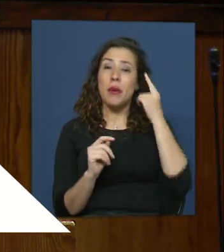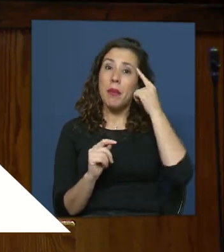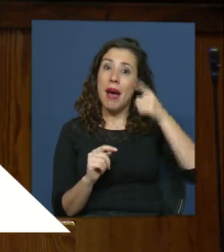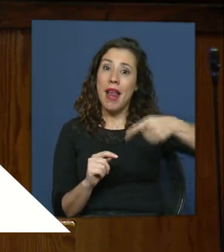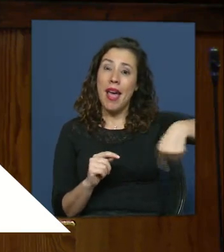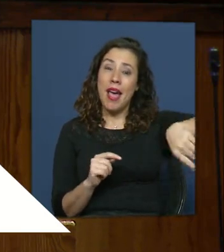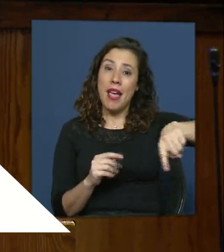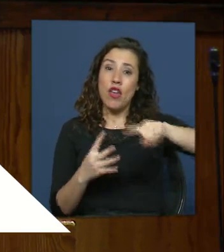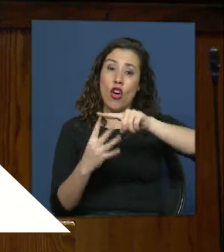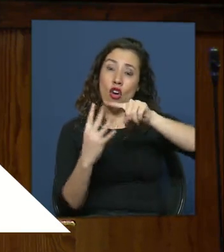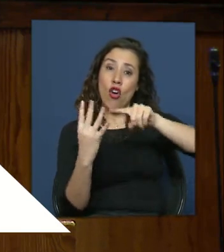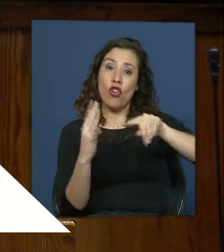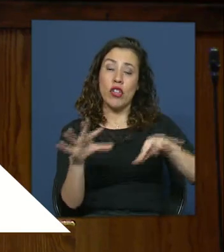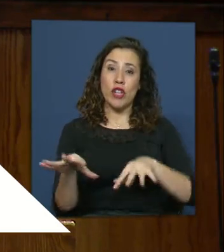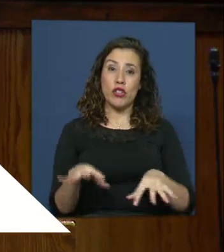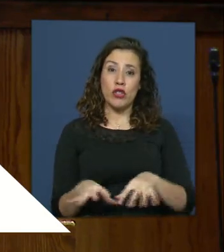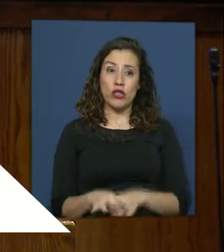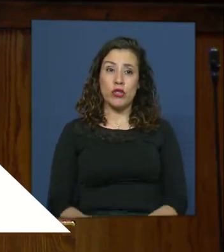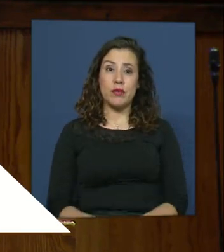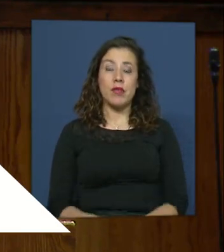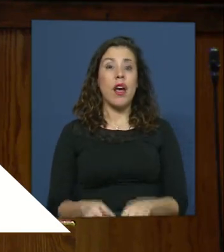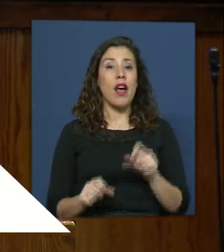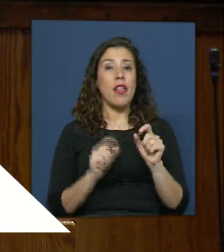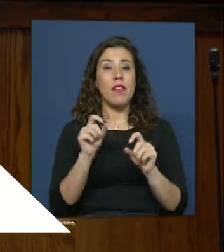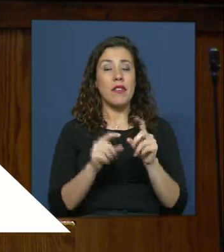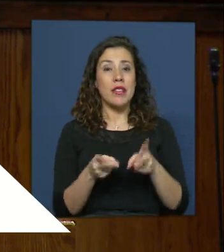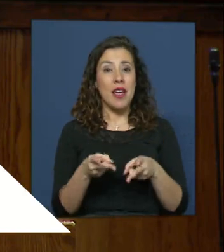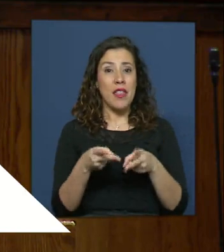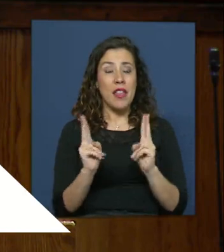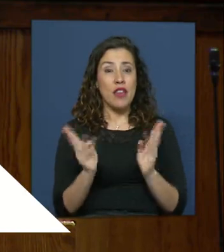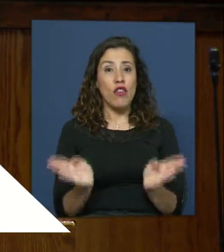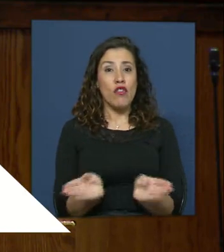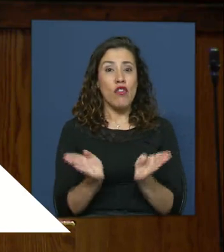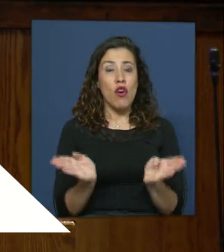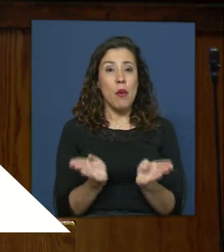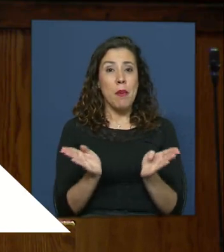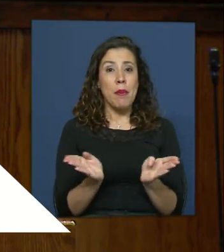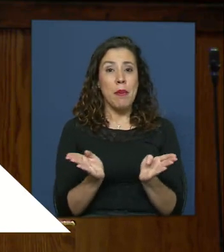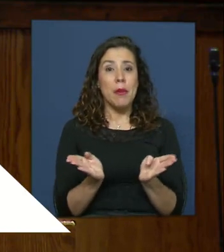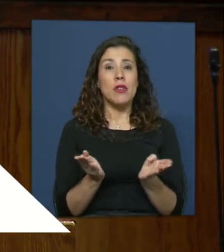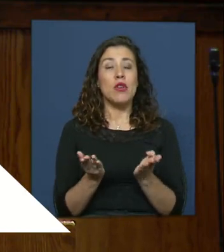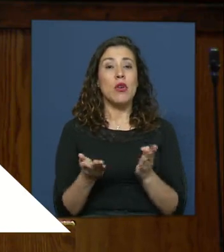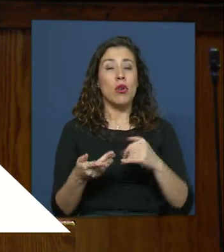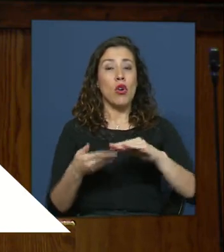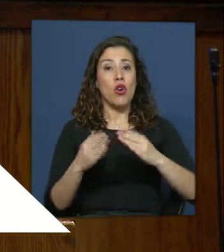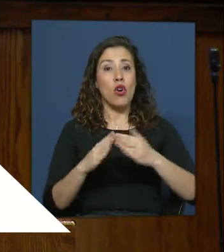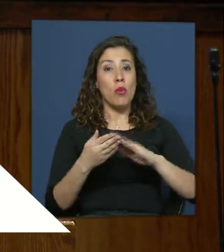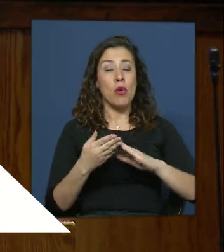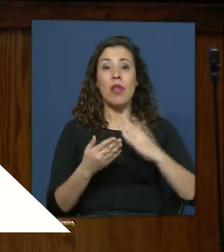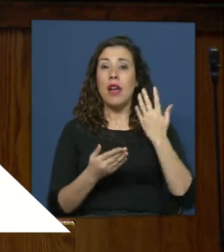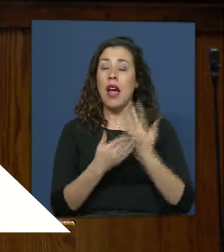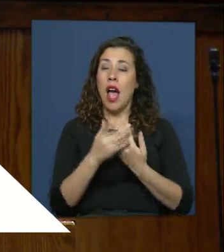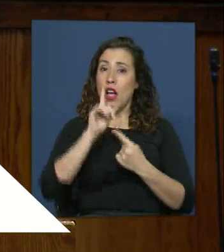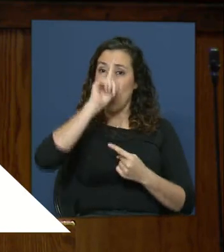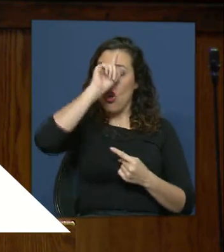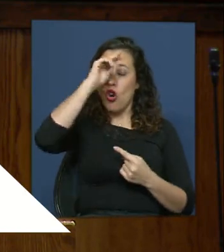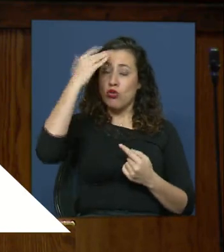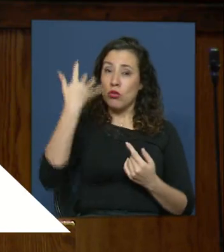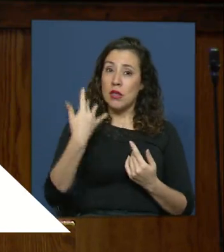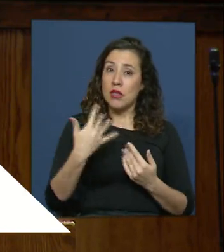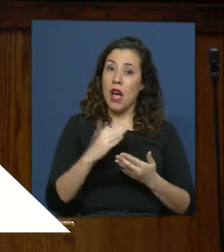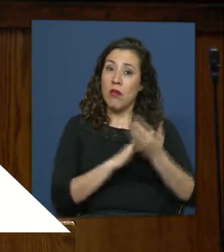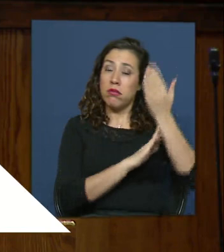ellos, entre otras cosas. La defensa de derechos y fomento se da en la medida que los pueblos que mantengan sus costumbres y